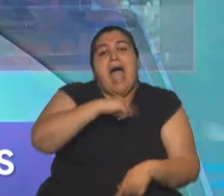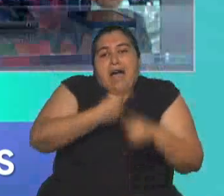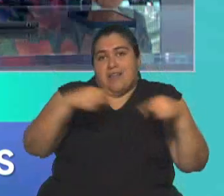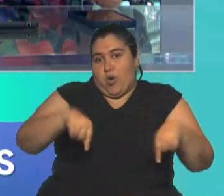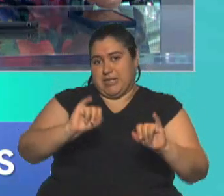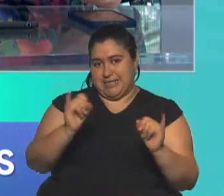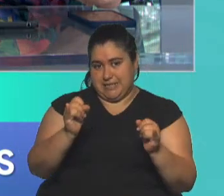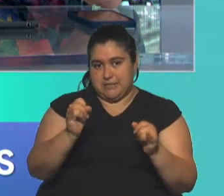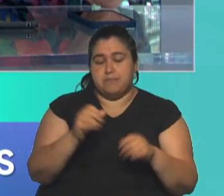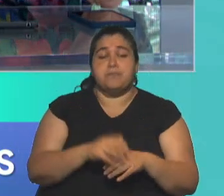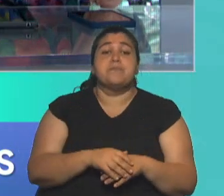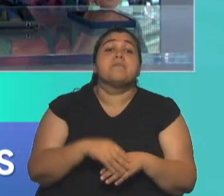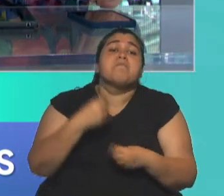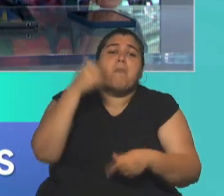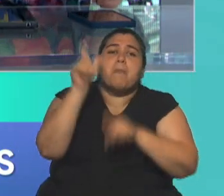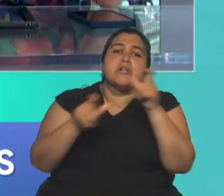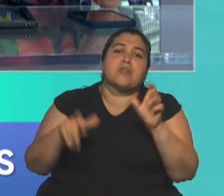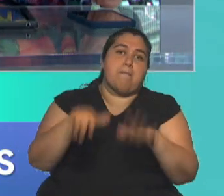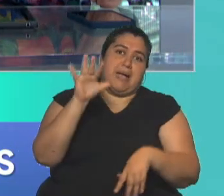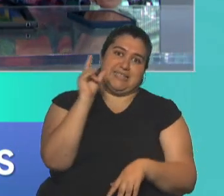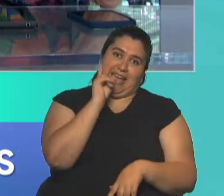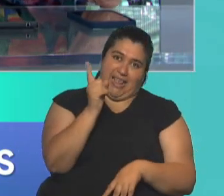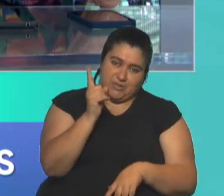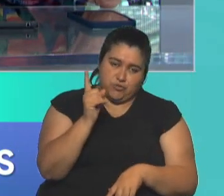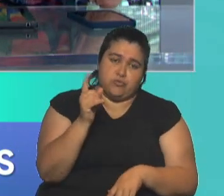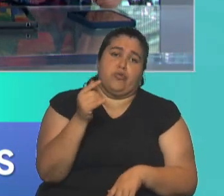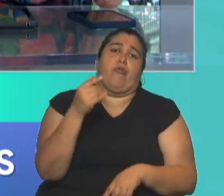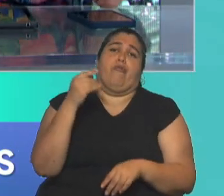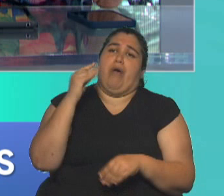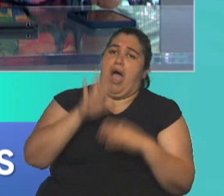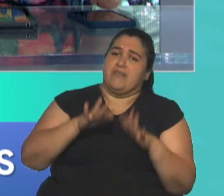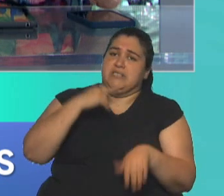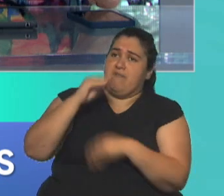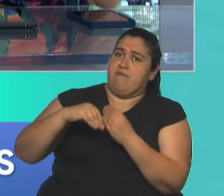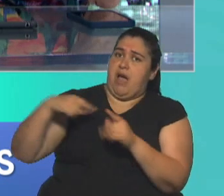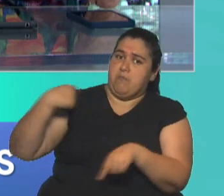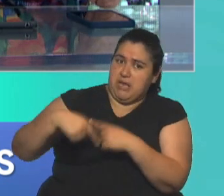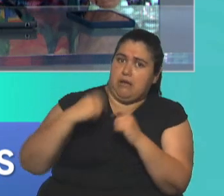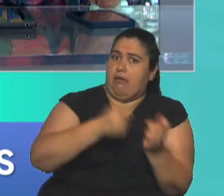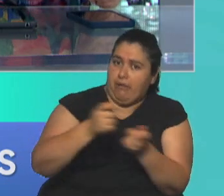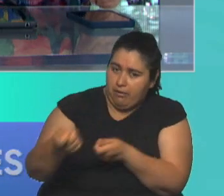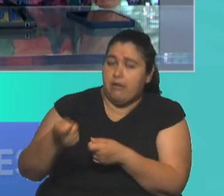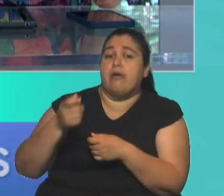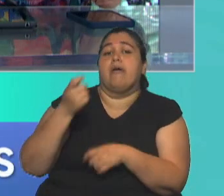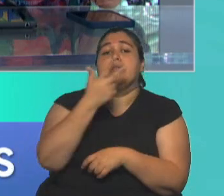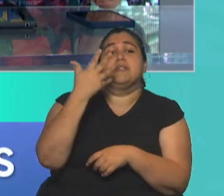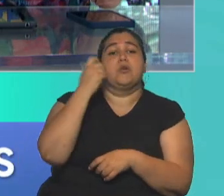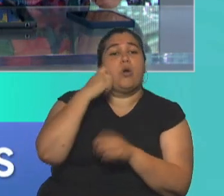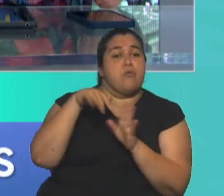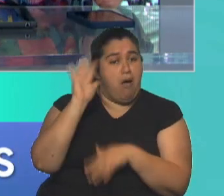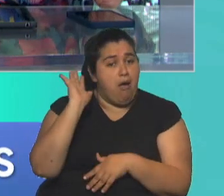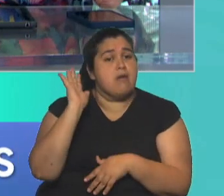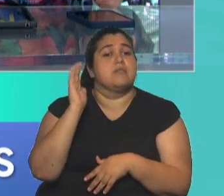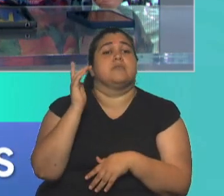los que tienen más riesgo, ¿no? Cuando tenés antecedente familiar, más de 35 años, tener bajos niveles